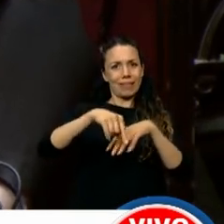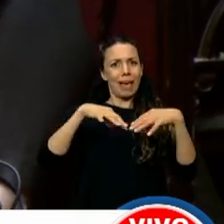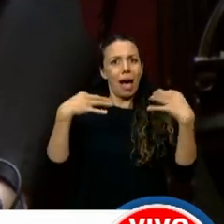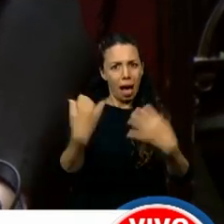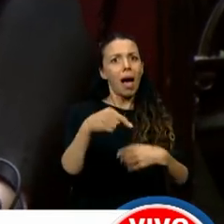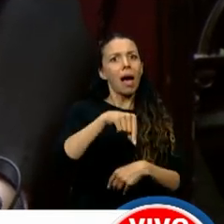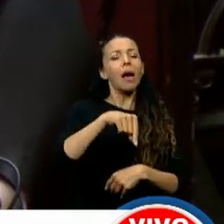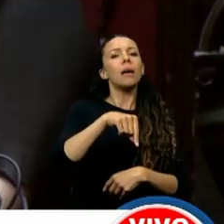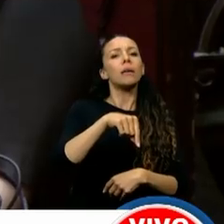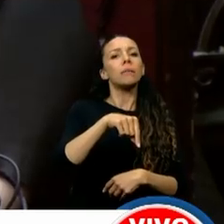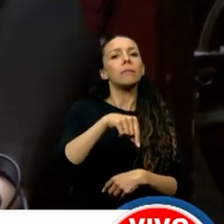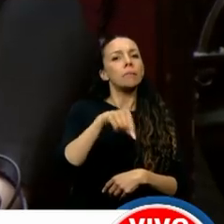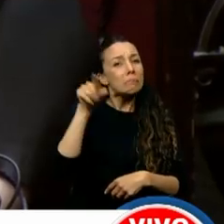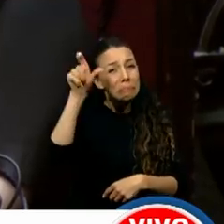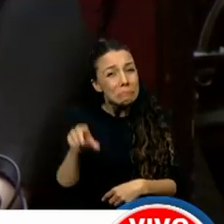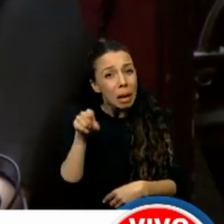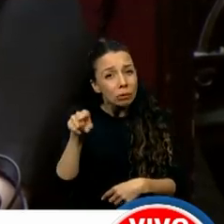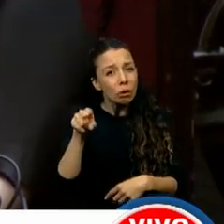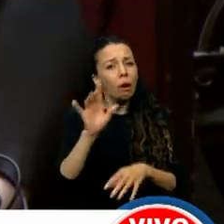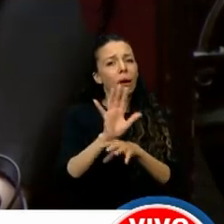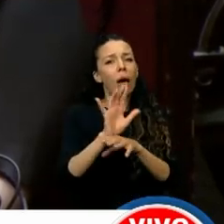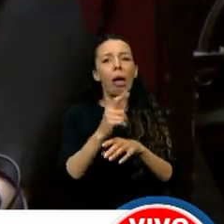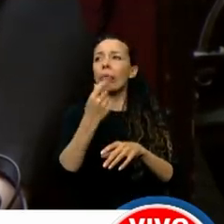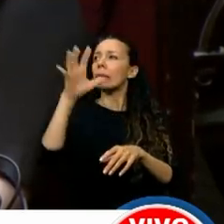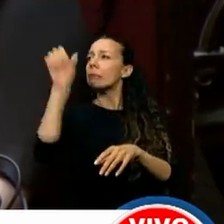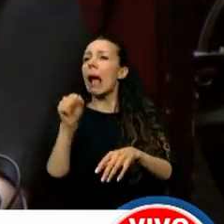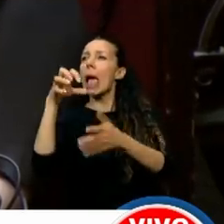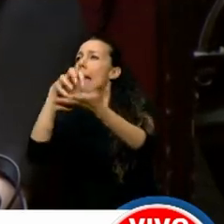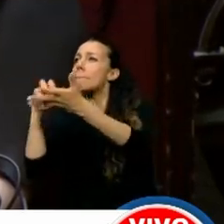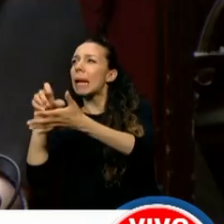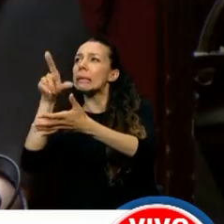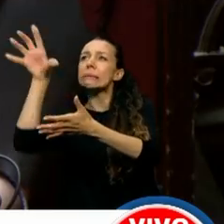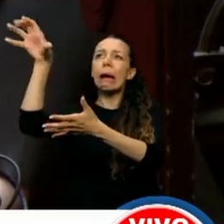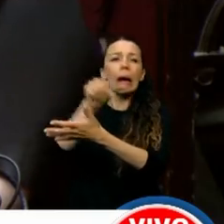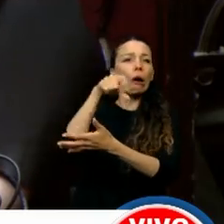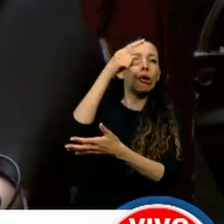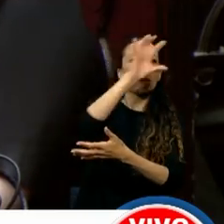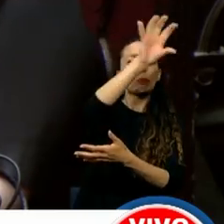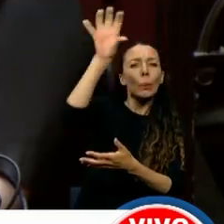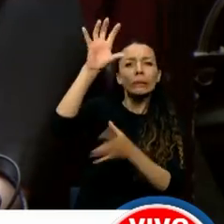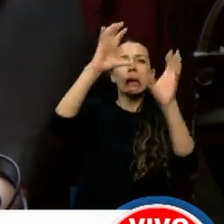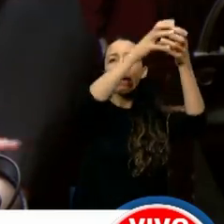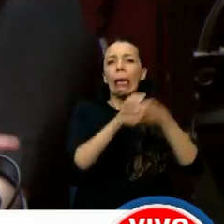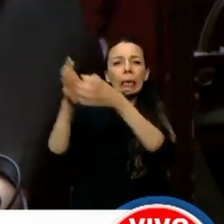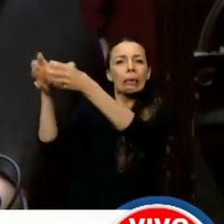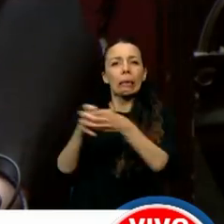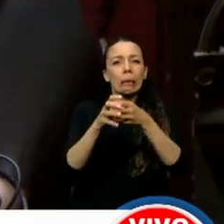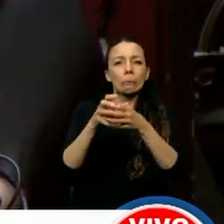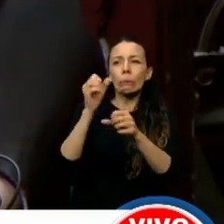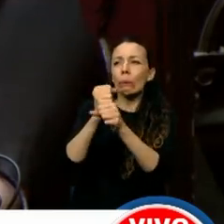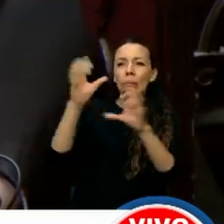sino que además licitaban traían de otras provincias equipos a trabajar los